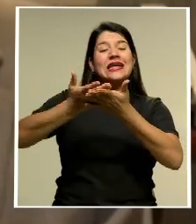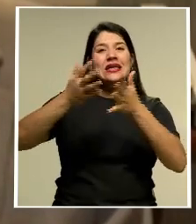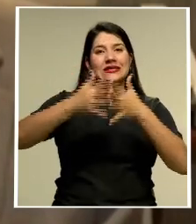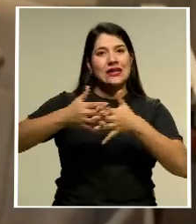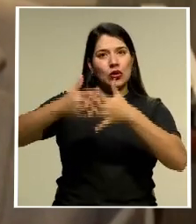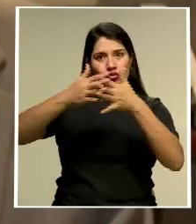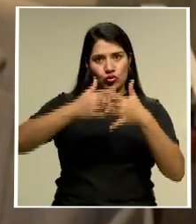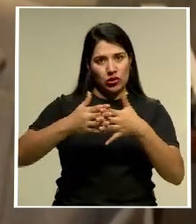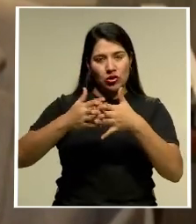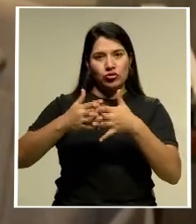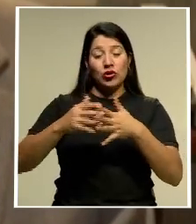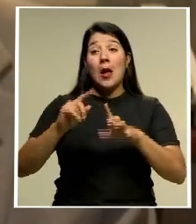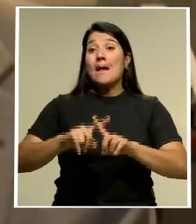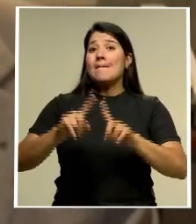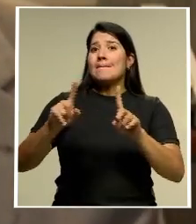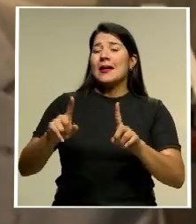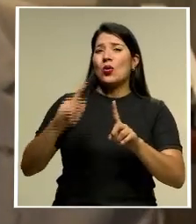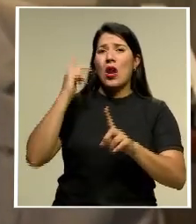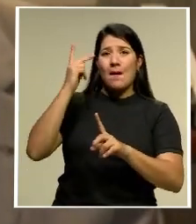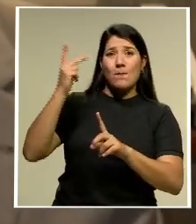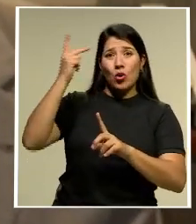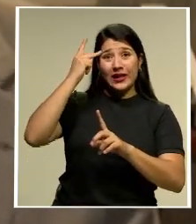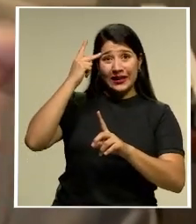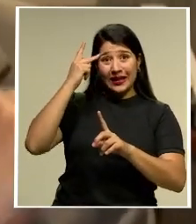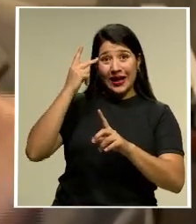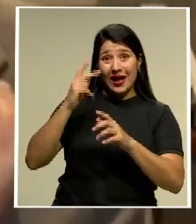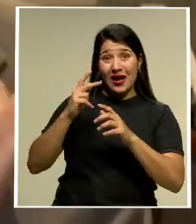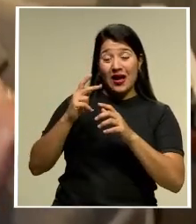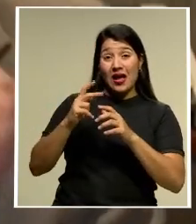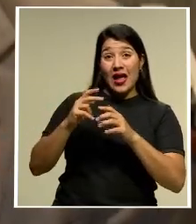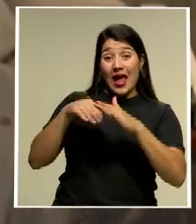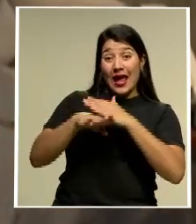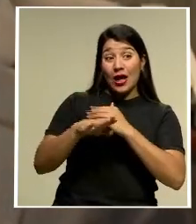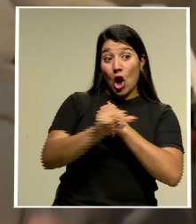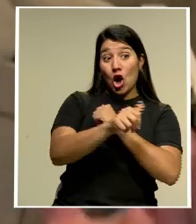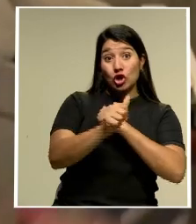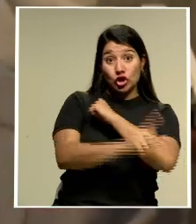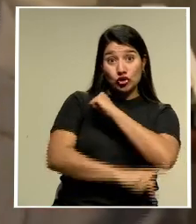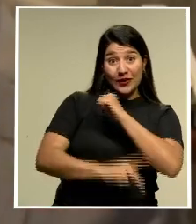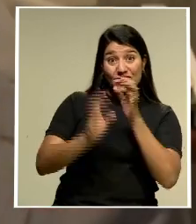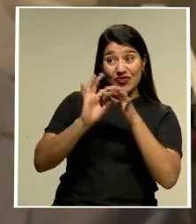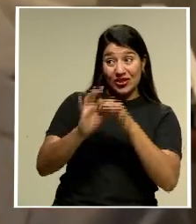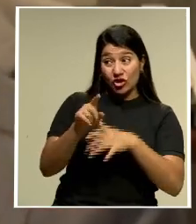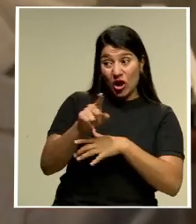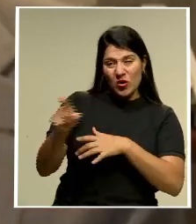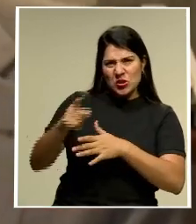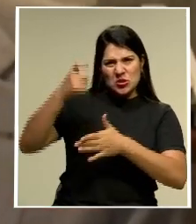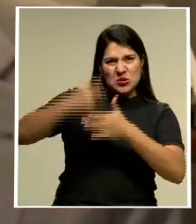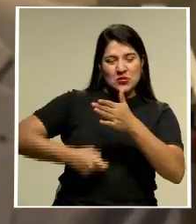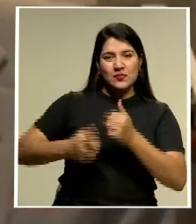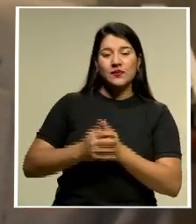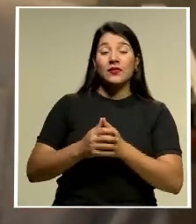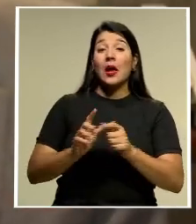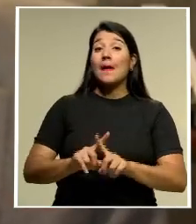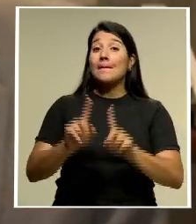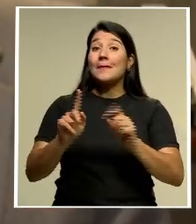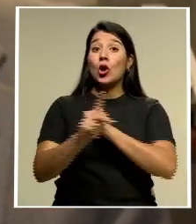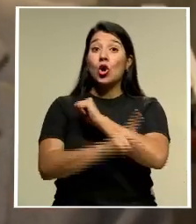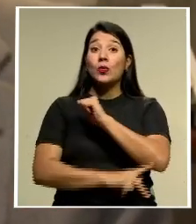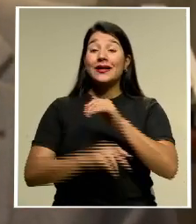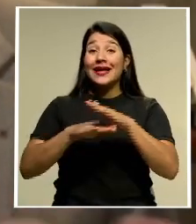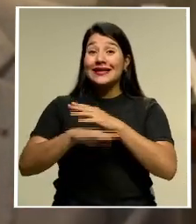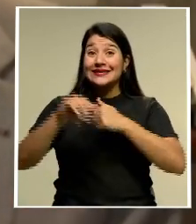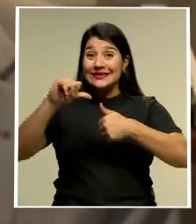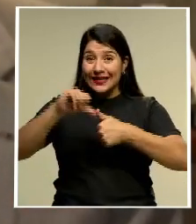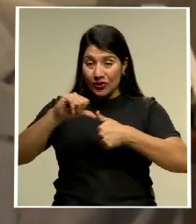partes de la política migratoria, pero no solo en México y en Estados Unidos, que era el principal destino, sino que incluso los países centroamericanos